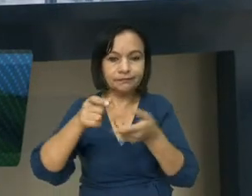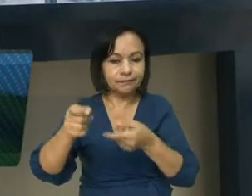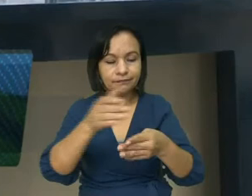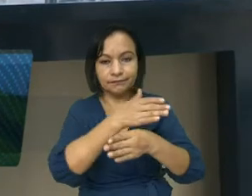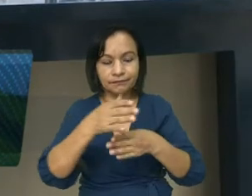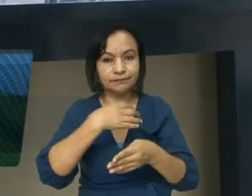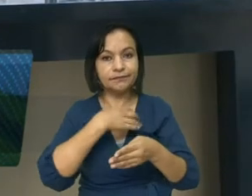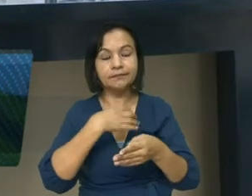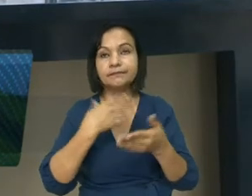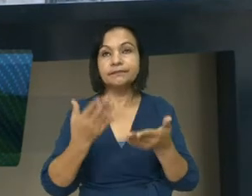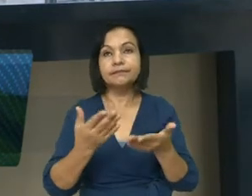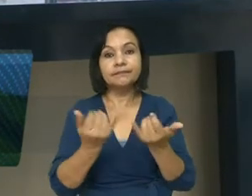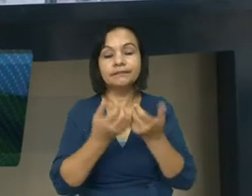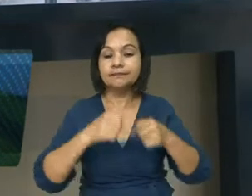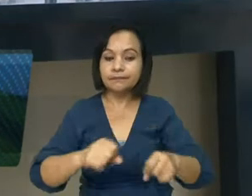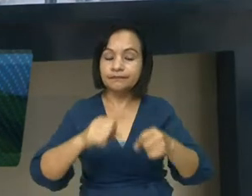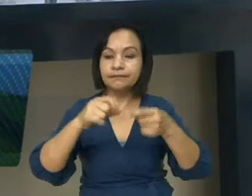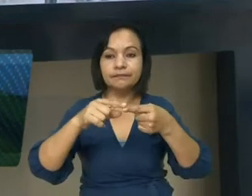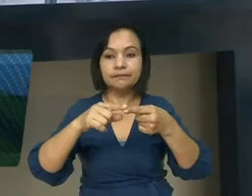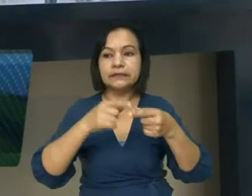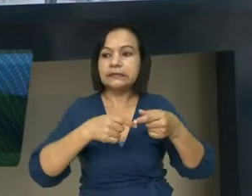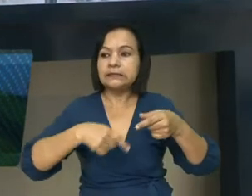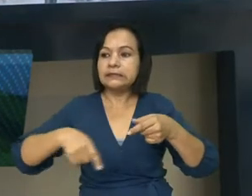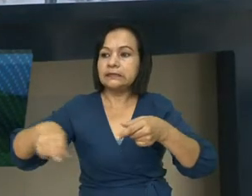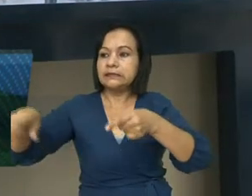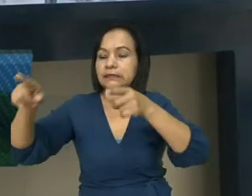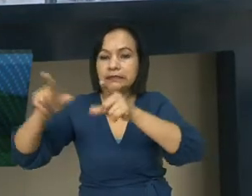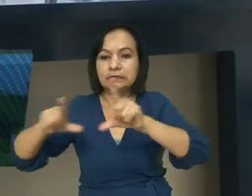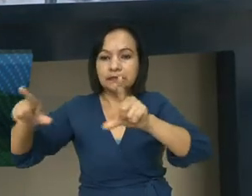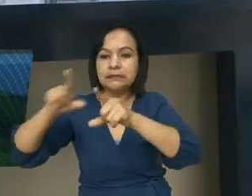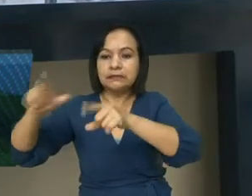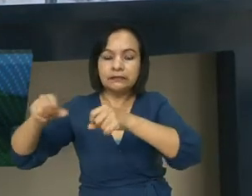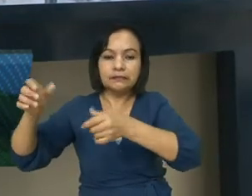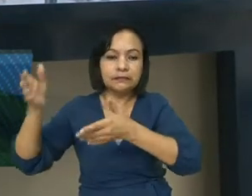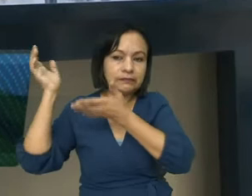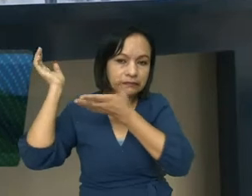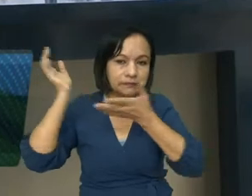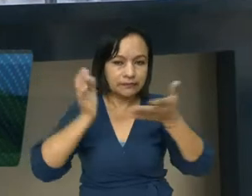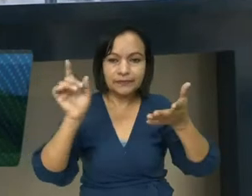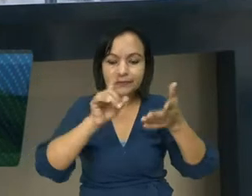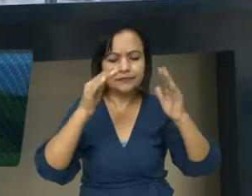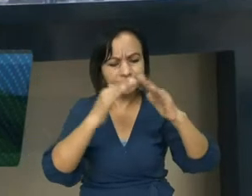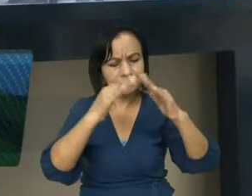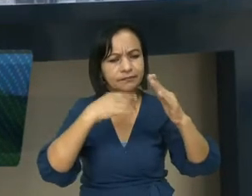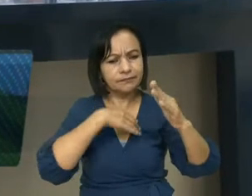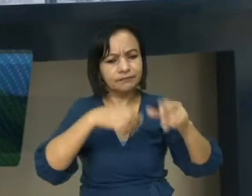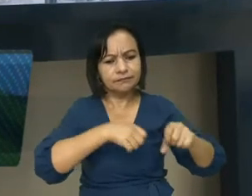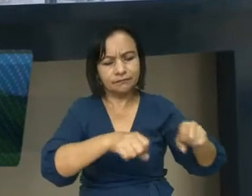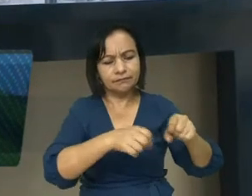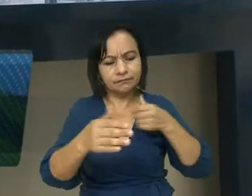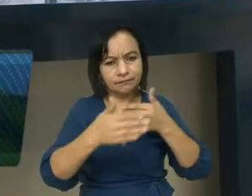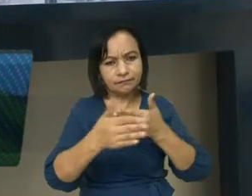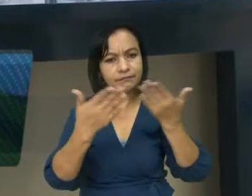mismo, no solo para el consumo humano, para lavar la ropa tendrían que trasladarse a esa misma distancia, ahora lo hacen dentro de la casa. Entonces, esos